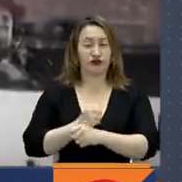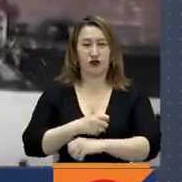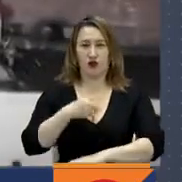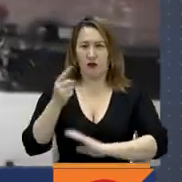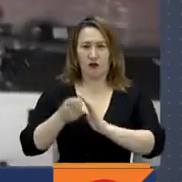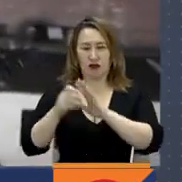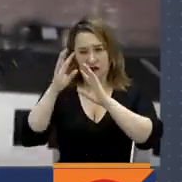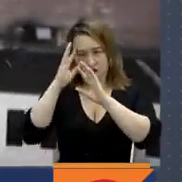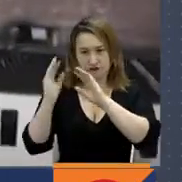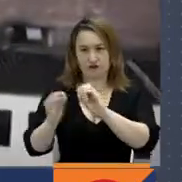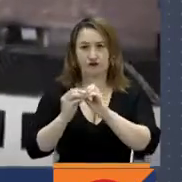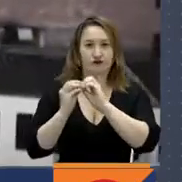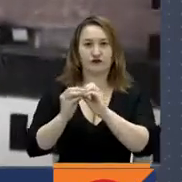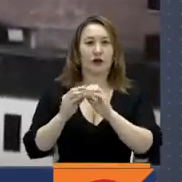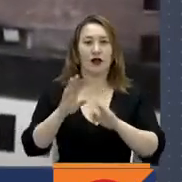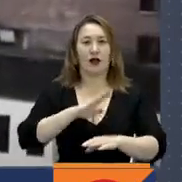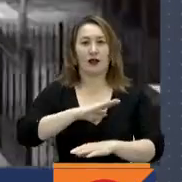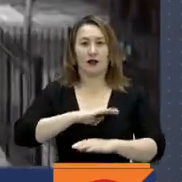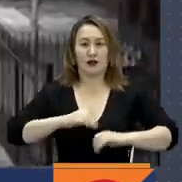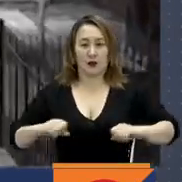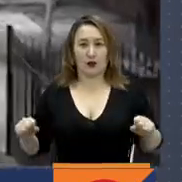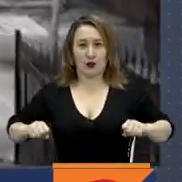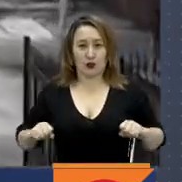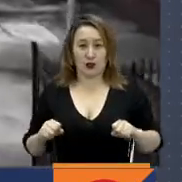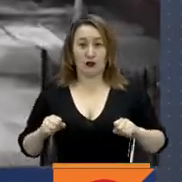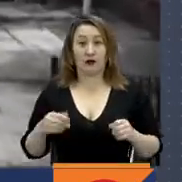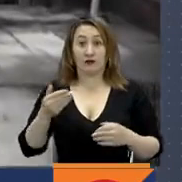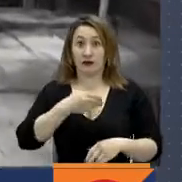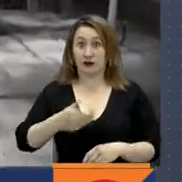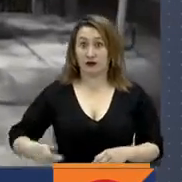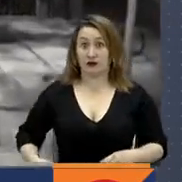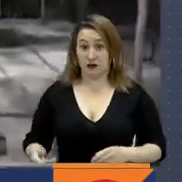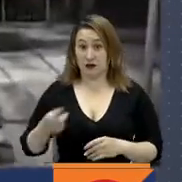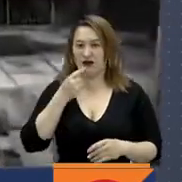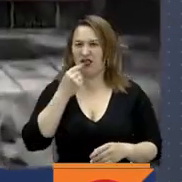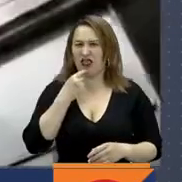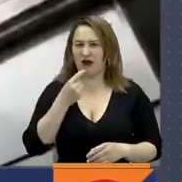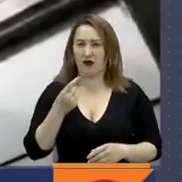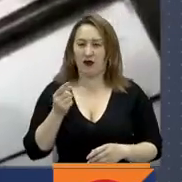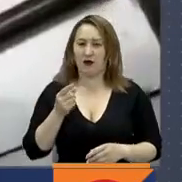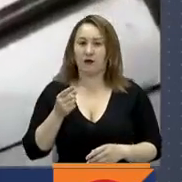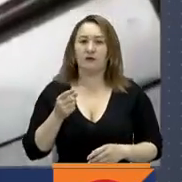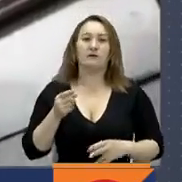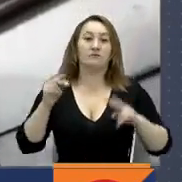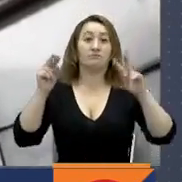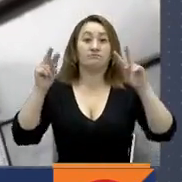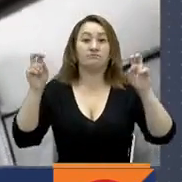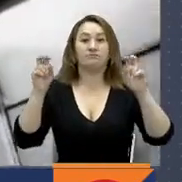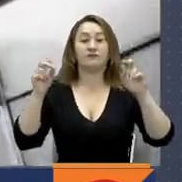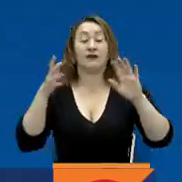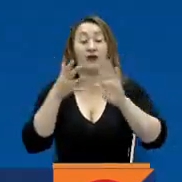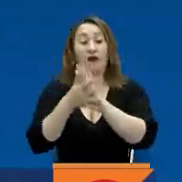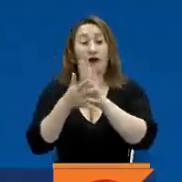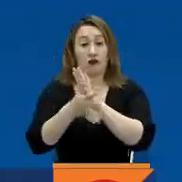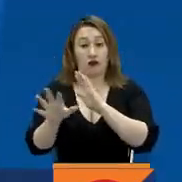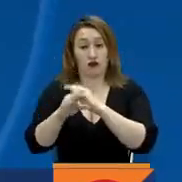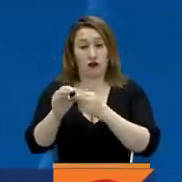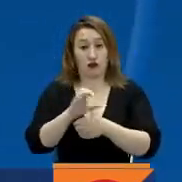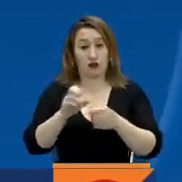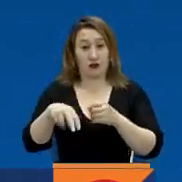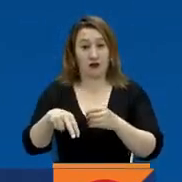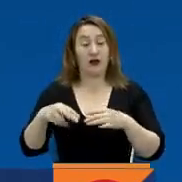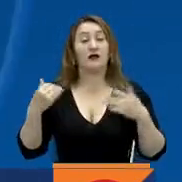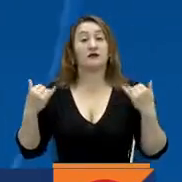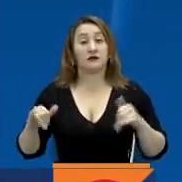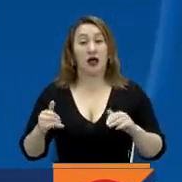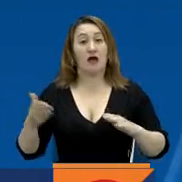consenso y en conjunto con la Alcaldía de Bogotá. El presidente trinó lo siguiente, abro comillas: le informo a la ciudadanía que se han abierto los